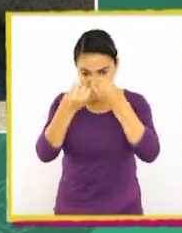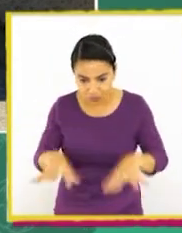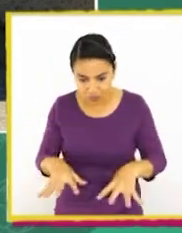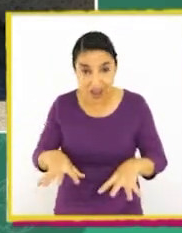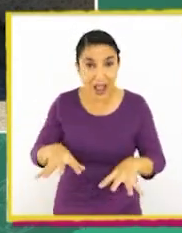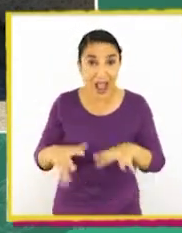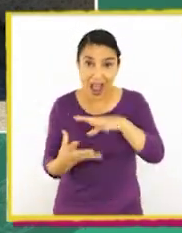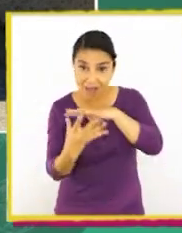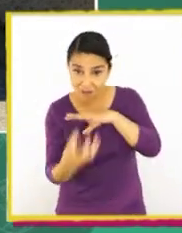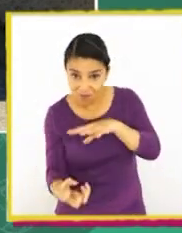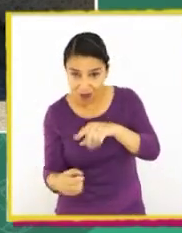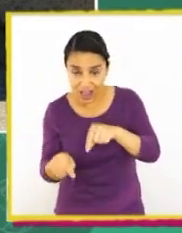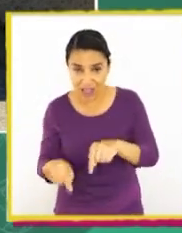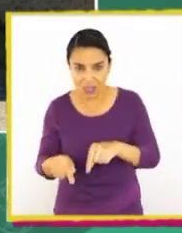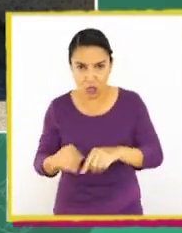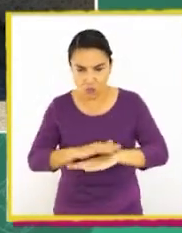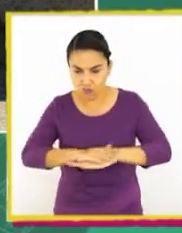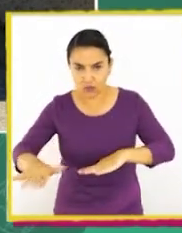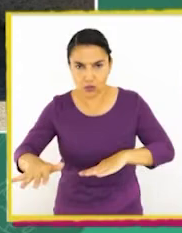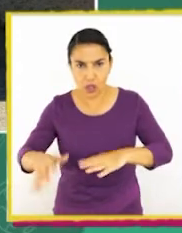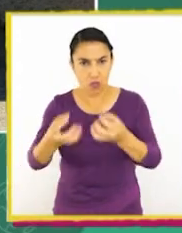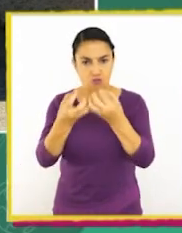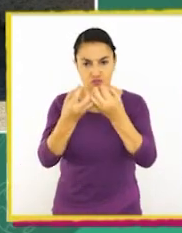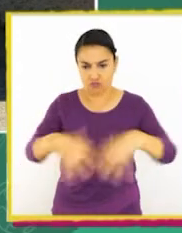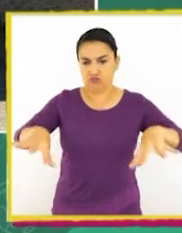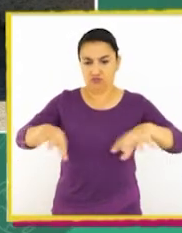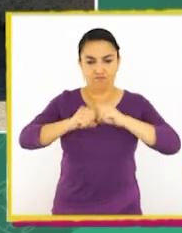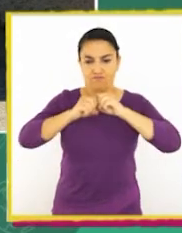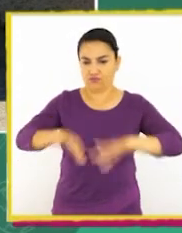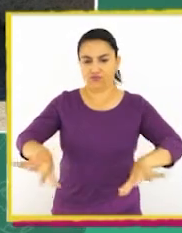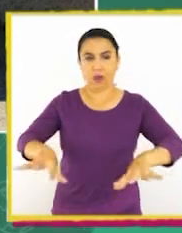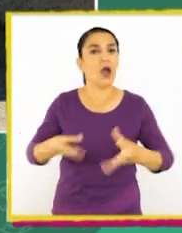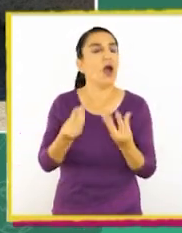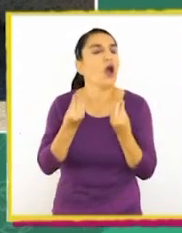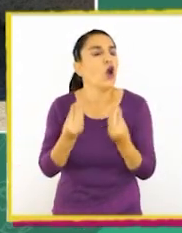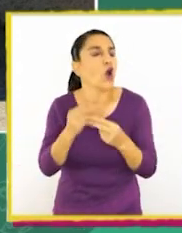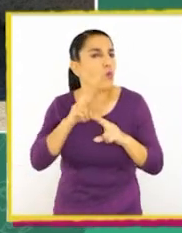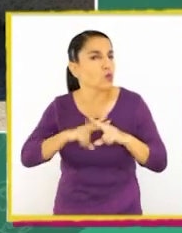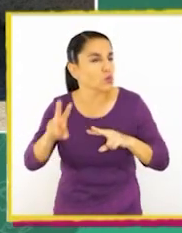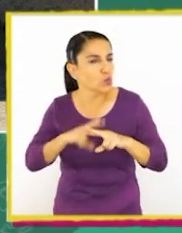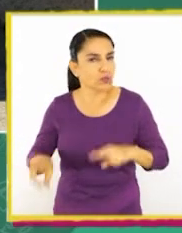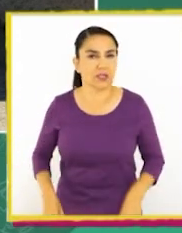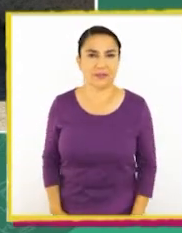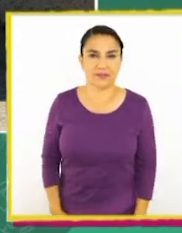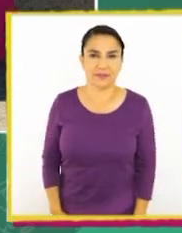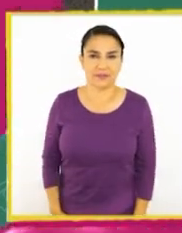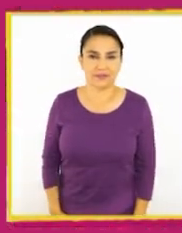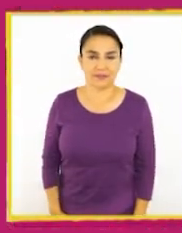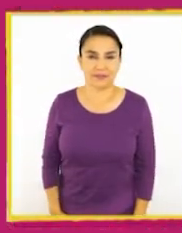Tierra, terminó por romperse y caer al suelo. ¿Eh? ¿Y cómo podemos solucionar esto?